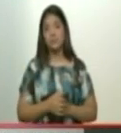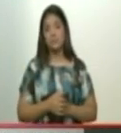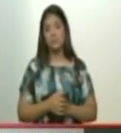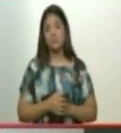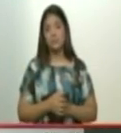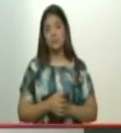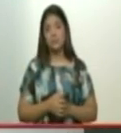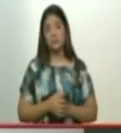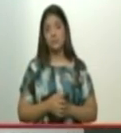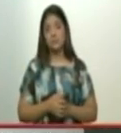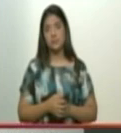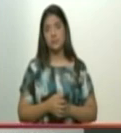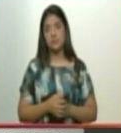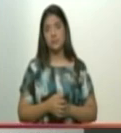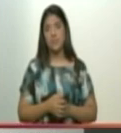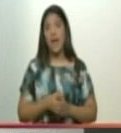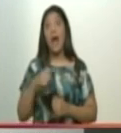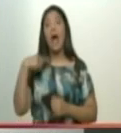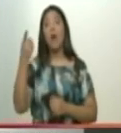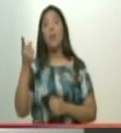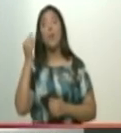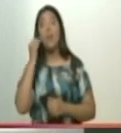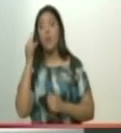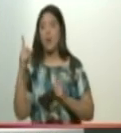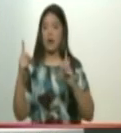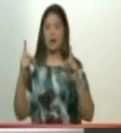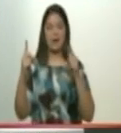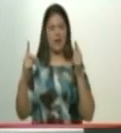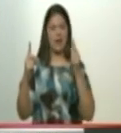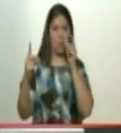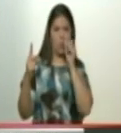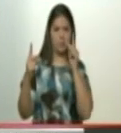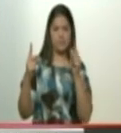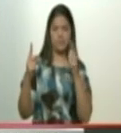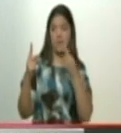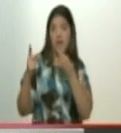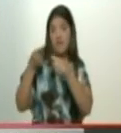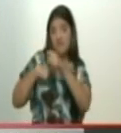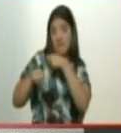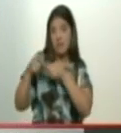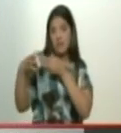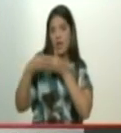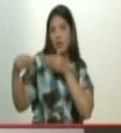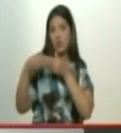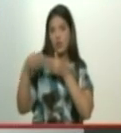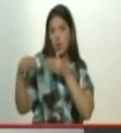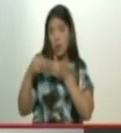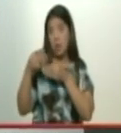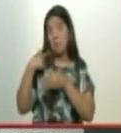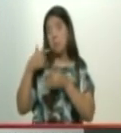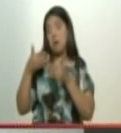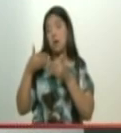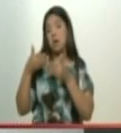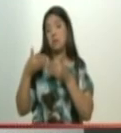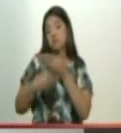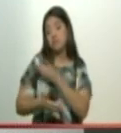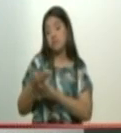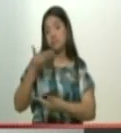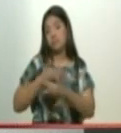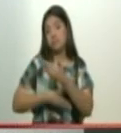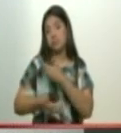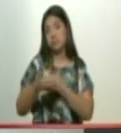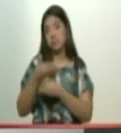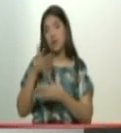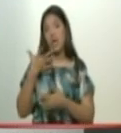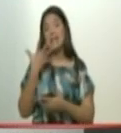venta a Liana Aiza Hergueta González una cantidad importante de dólares para una permuta, en calidad